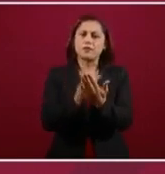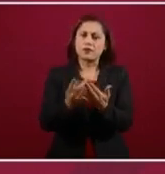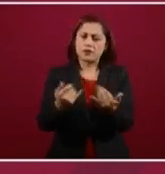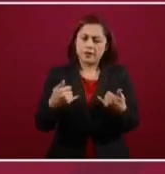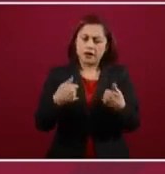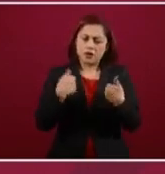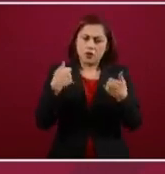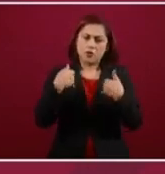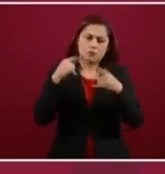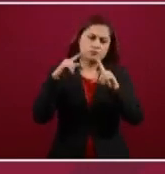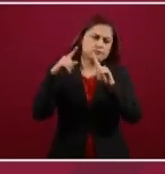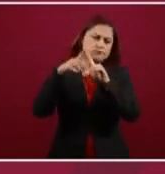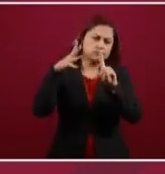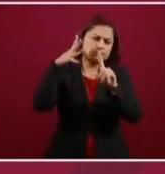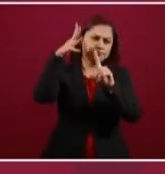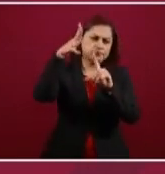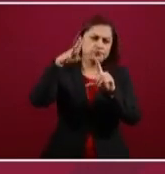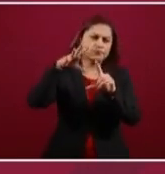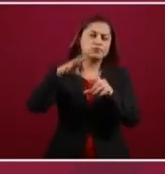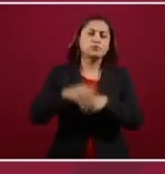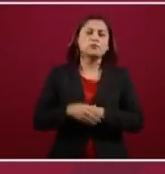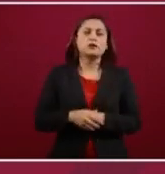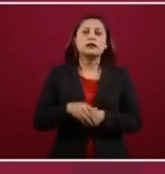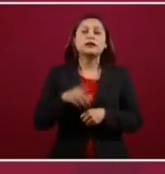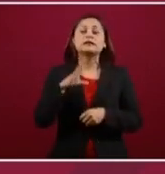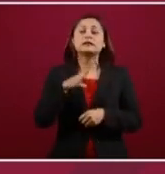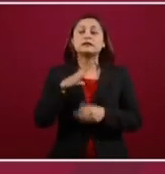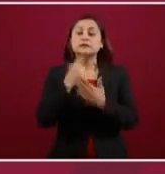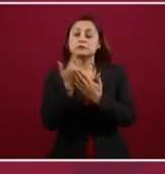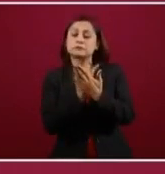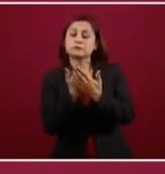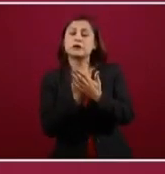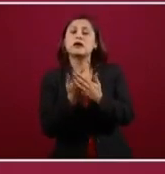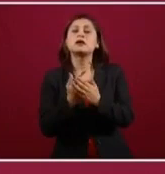Construyendo el Futuro son 900,000